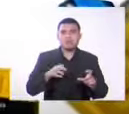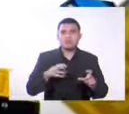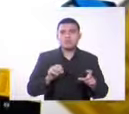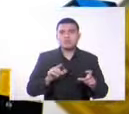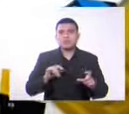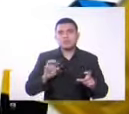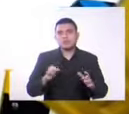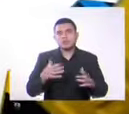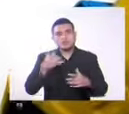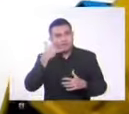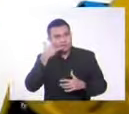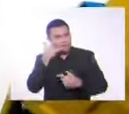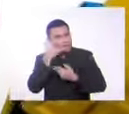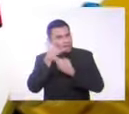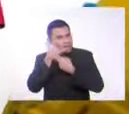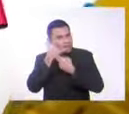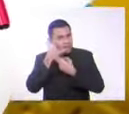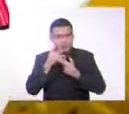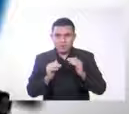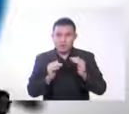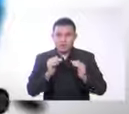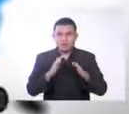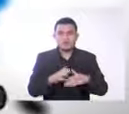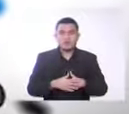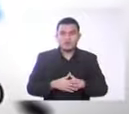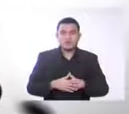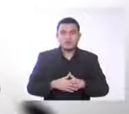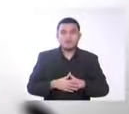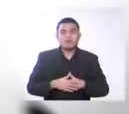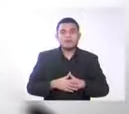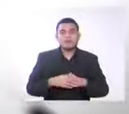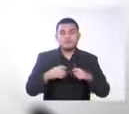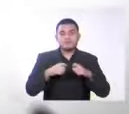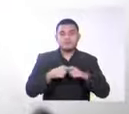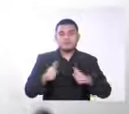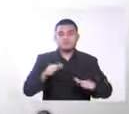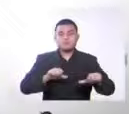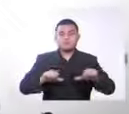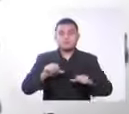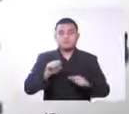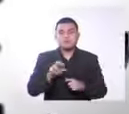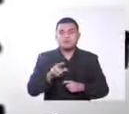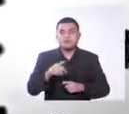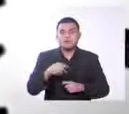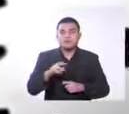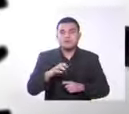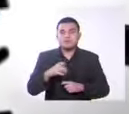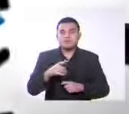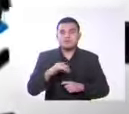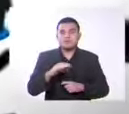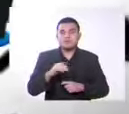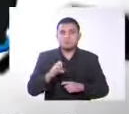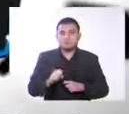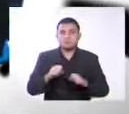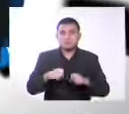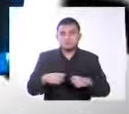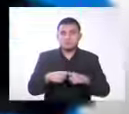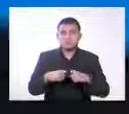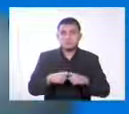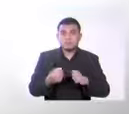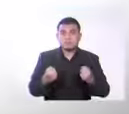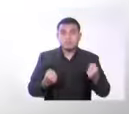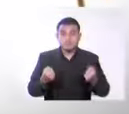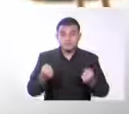los celulares, y unos dispositivos electroquímicos llamados supercapacitores, tienen potencial para darle energía a los autos